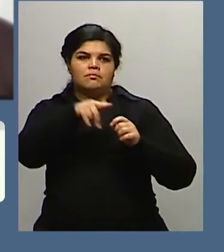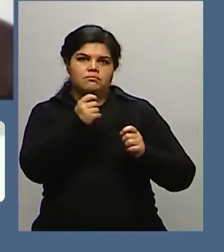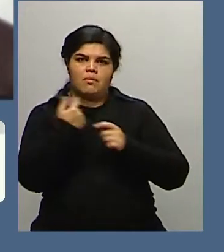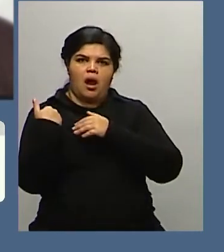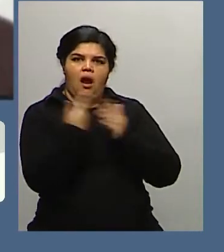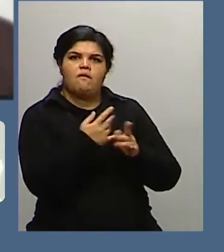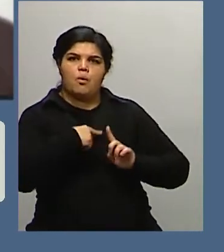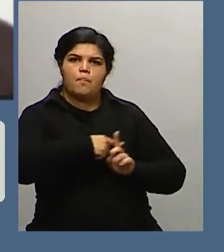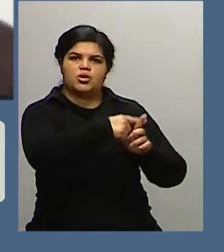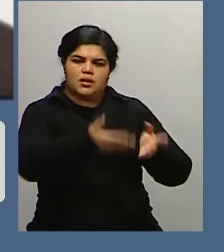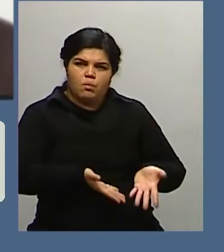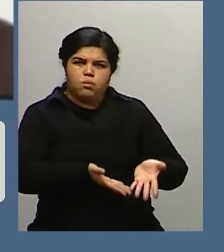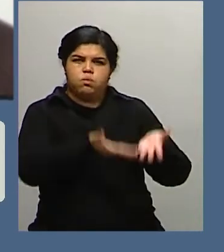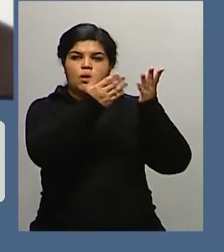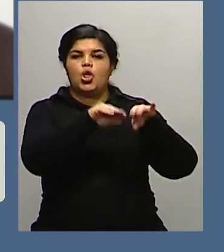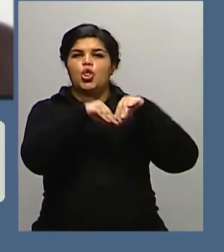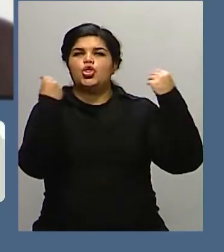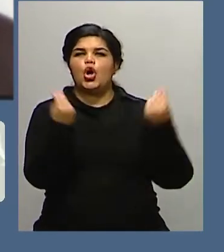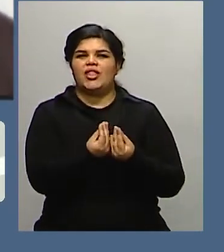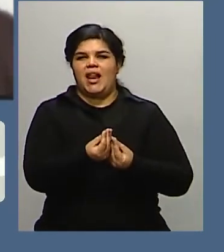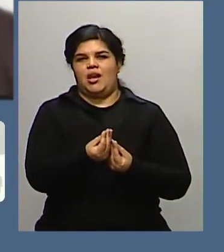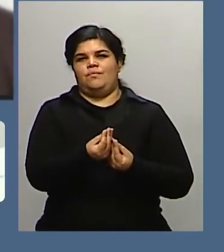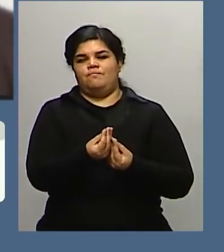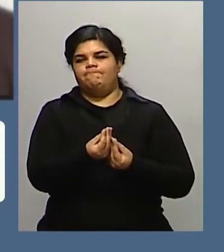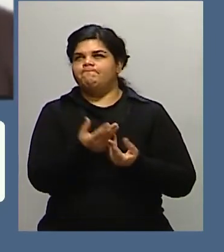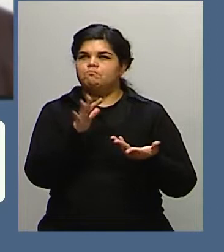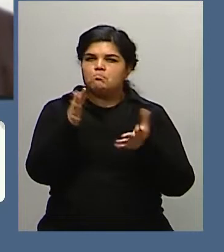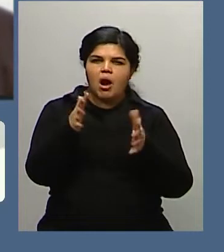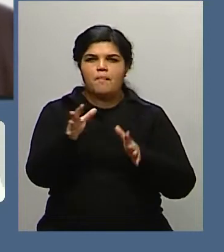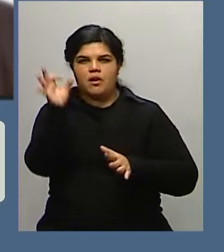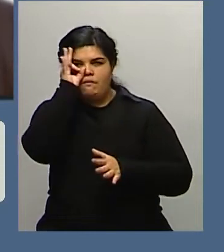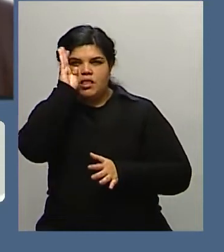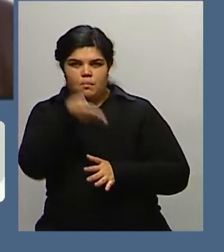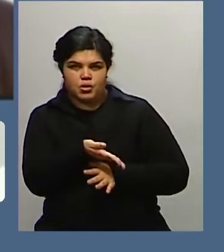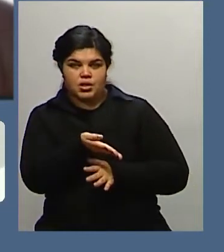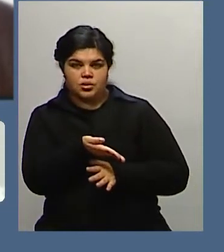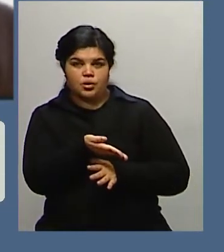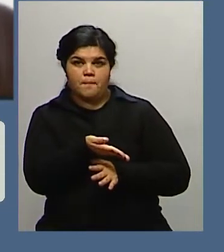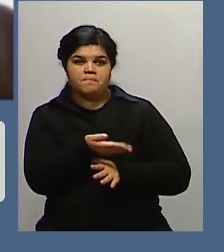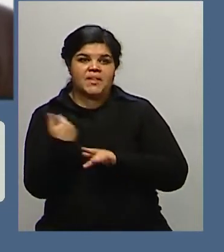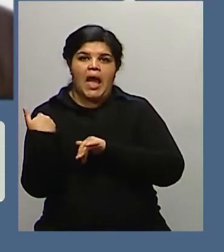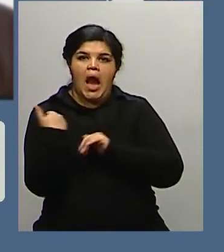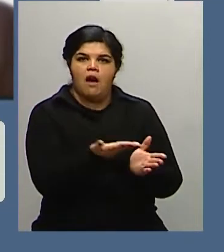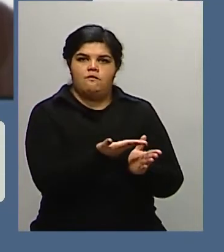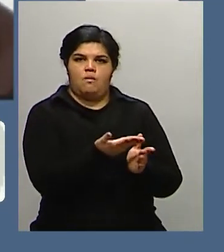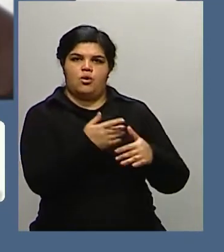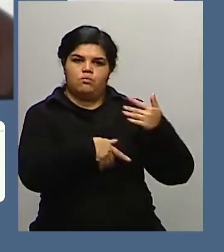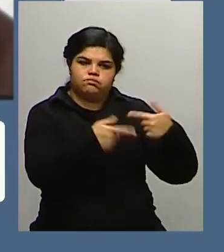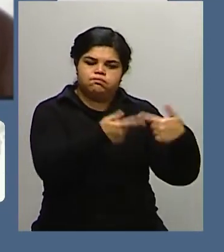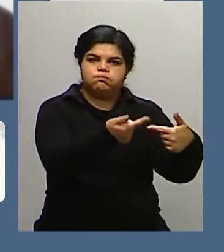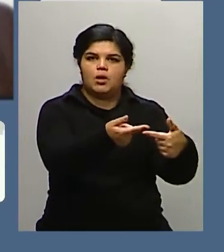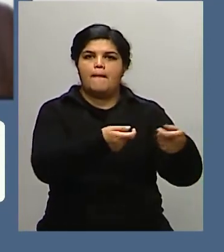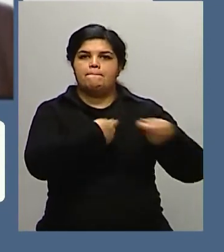como un aumento del 20%. Claro, ¿no? Uh-huh. Entonces, esto es extraordinariamente ventajoso desde el punto de